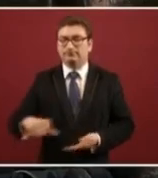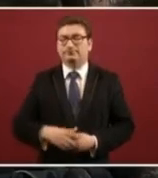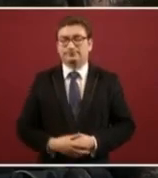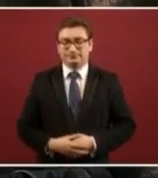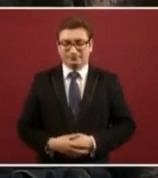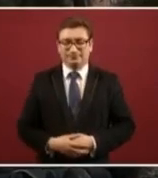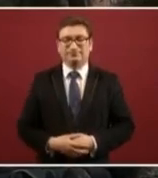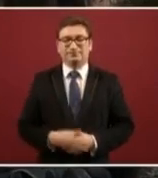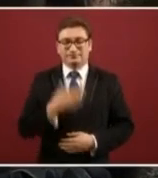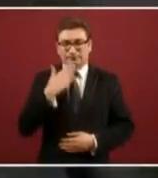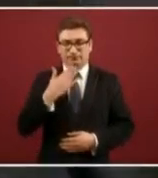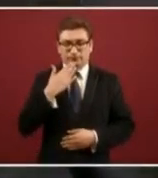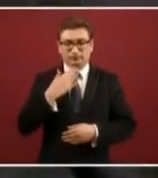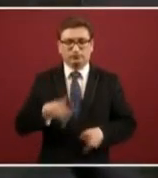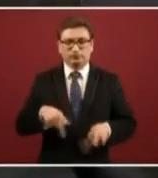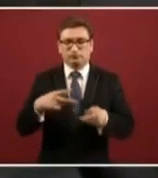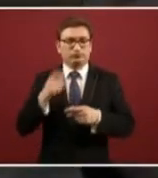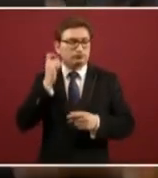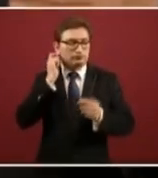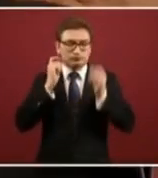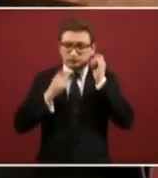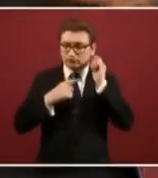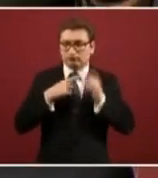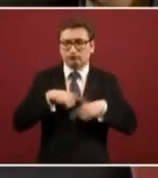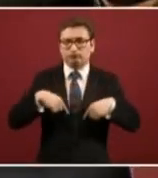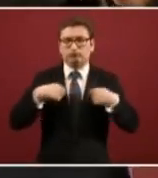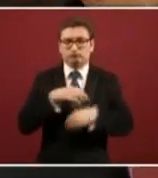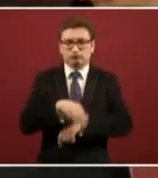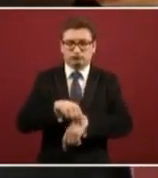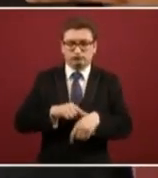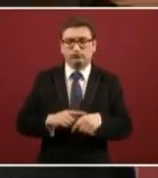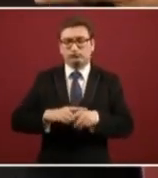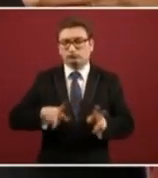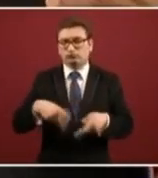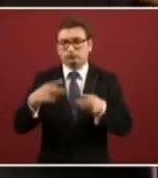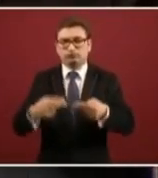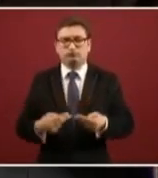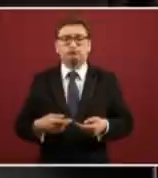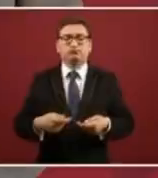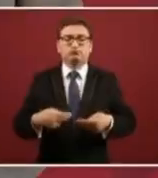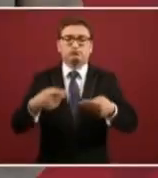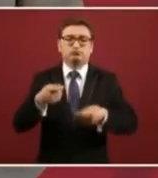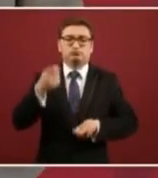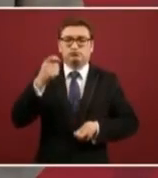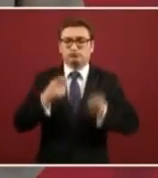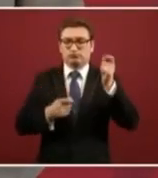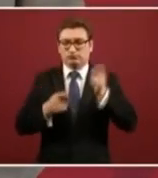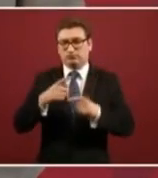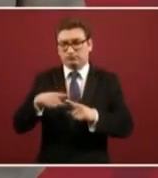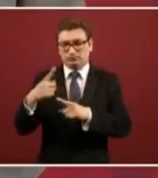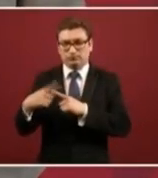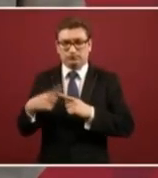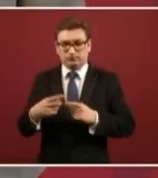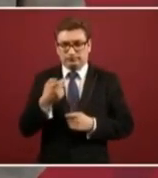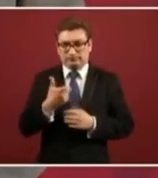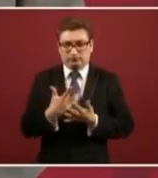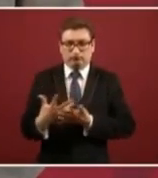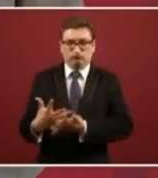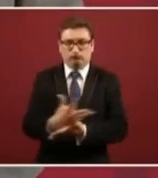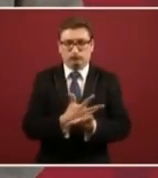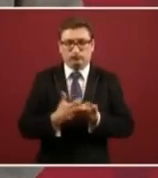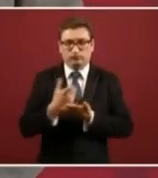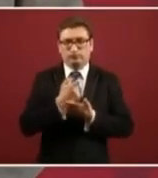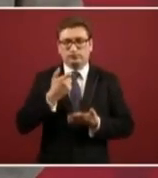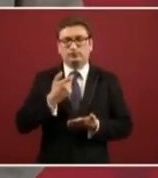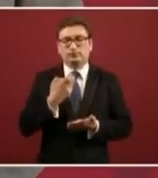Es una subasta de joyas. Pero, en fin, esa austeridad es mayor recaudación para